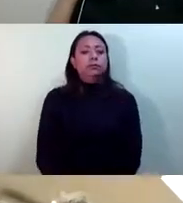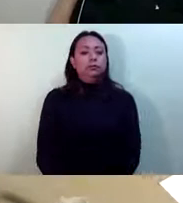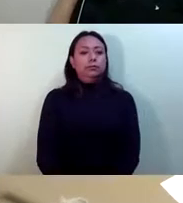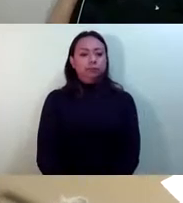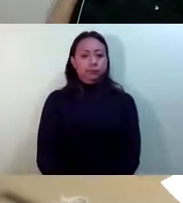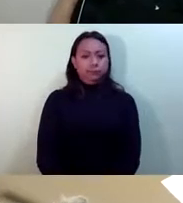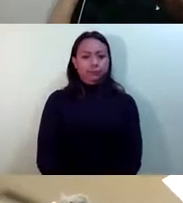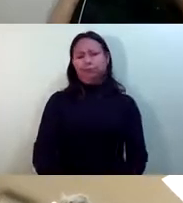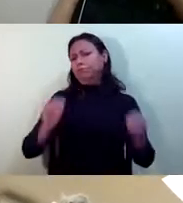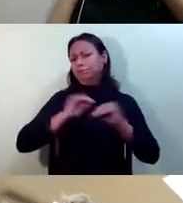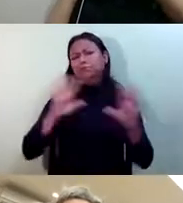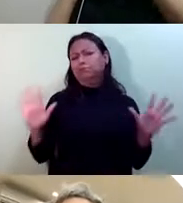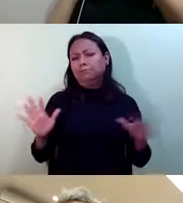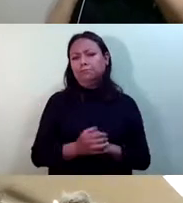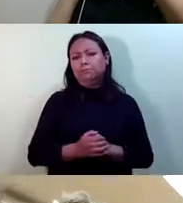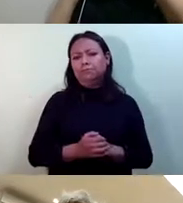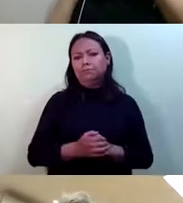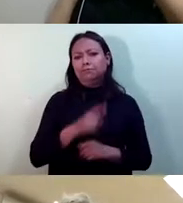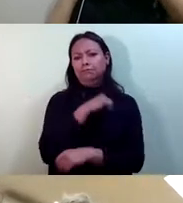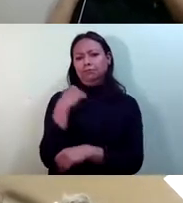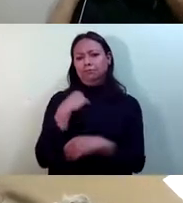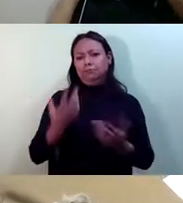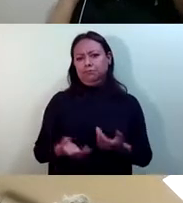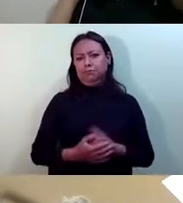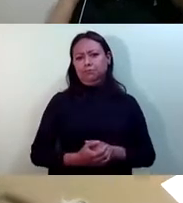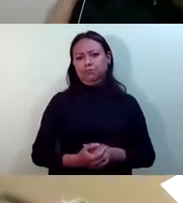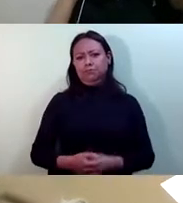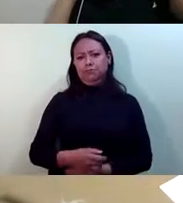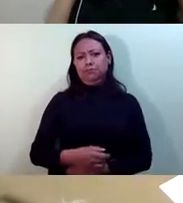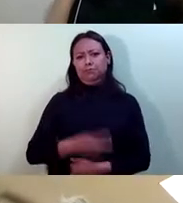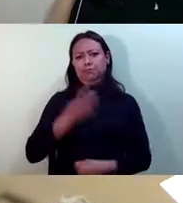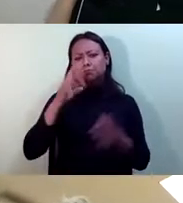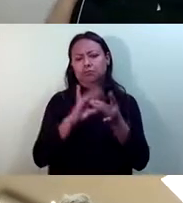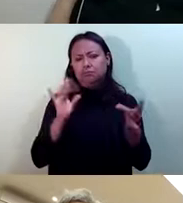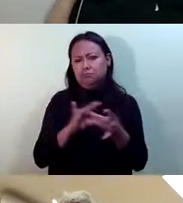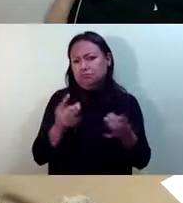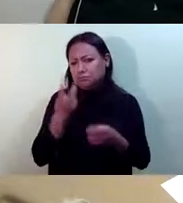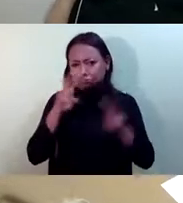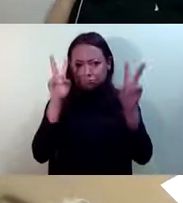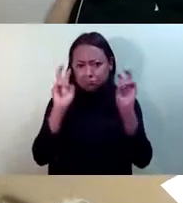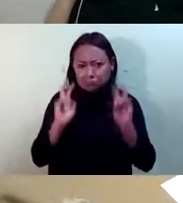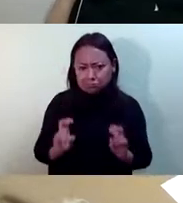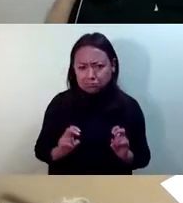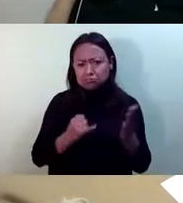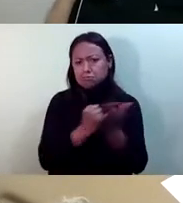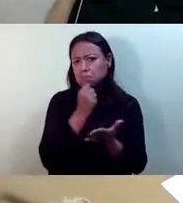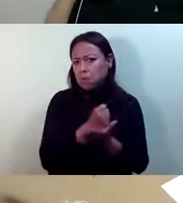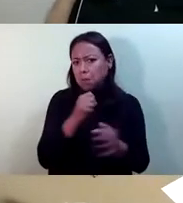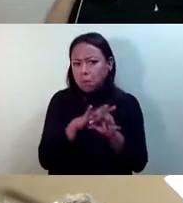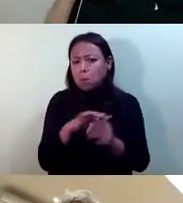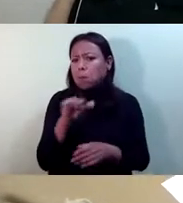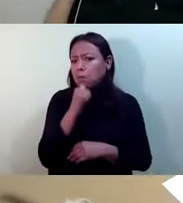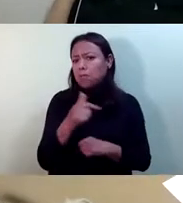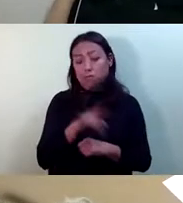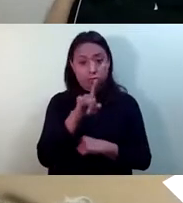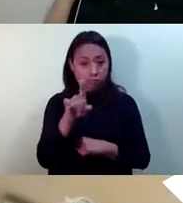Simple y sencillamente no mencionamos nada, pues porque no es materia del dictamen. Usted debió seguramente haber leído la iniciativa de la jefa de